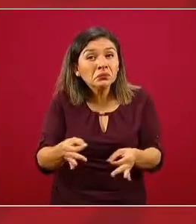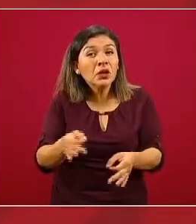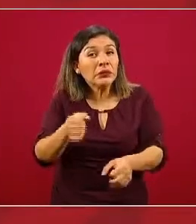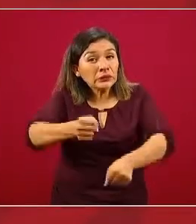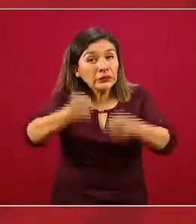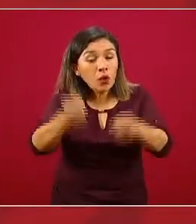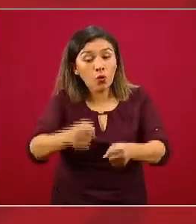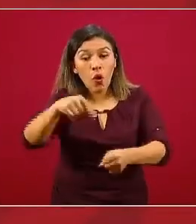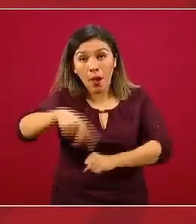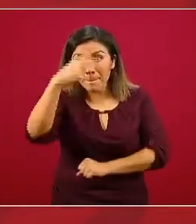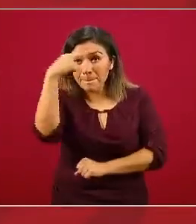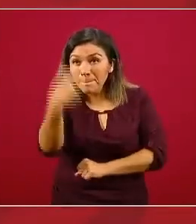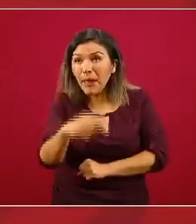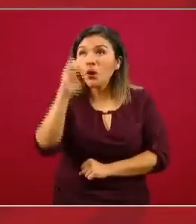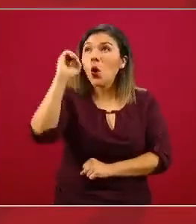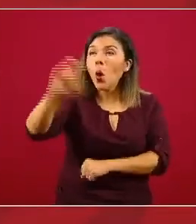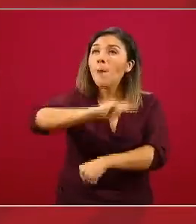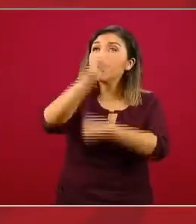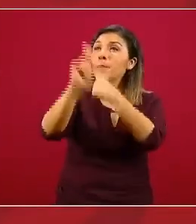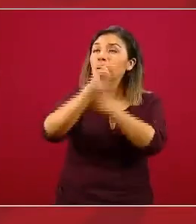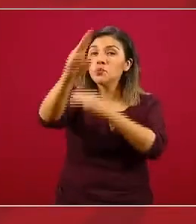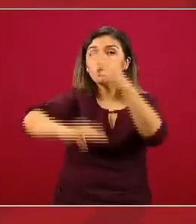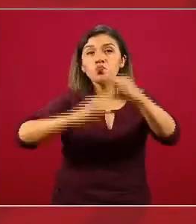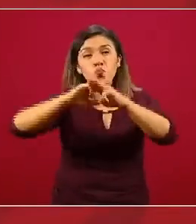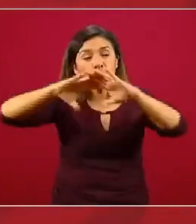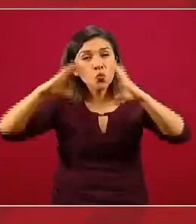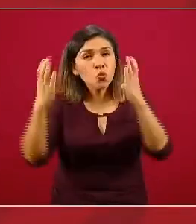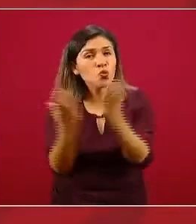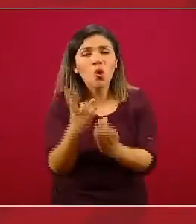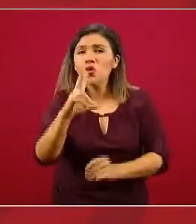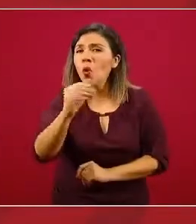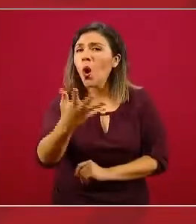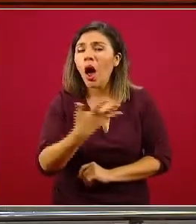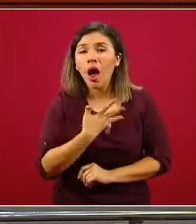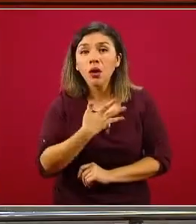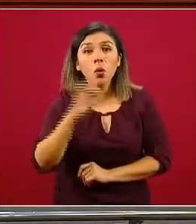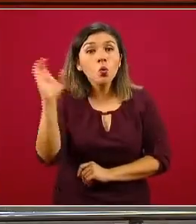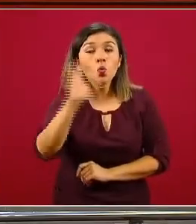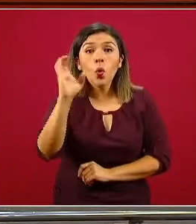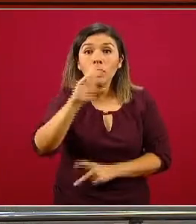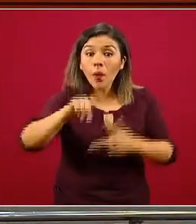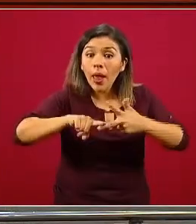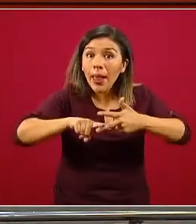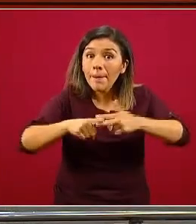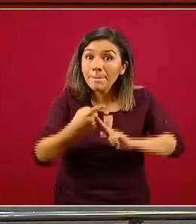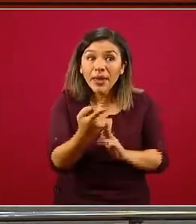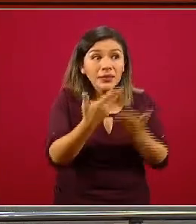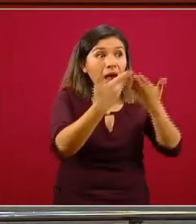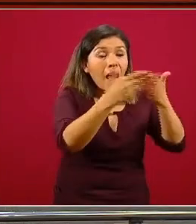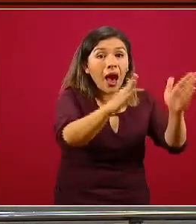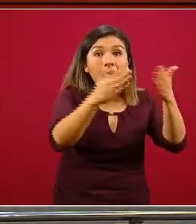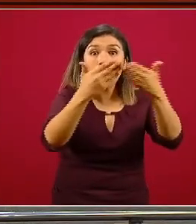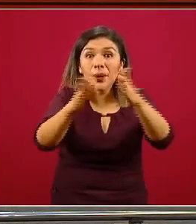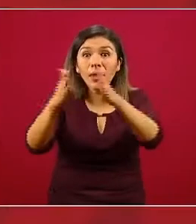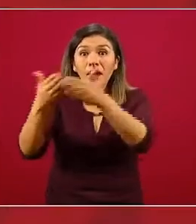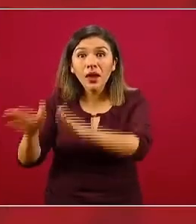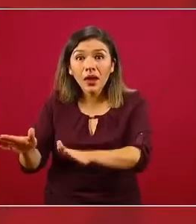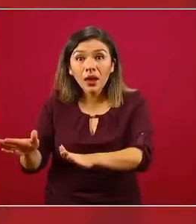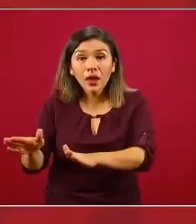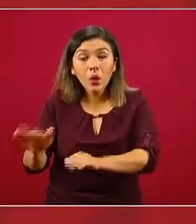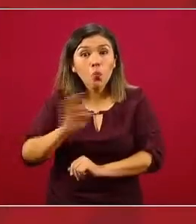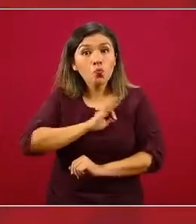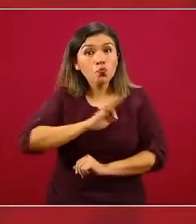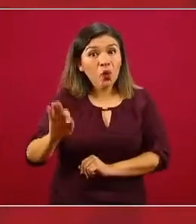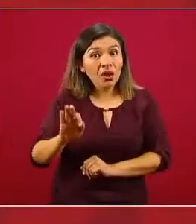ni en México, ni en ningún país del mundo, que en el momento en que empieza la reapertura